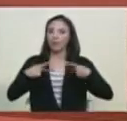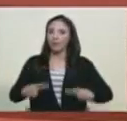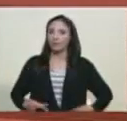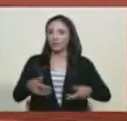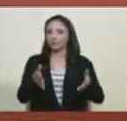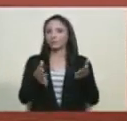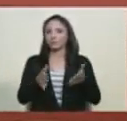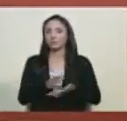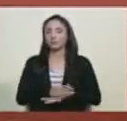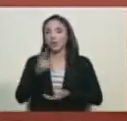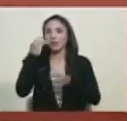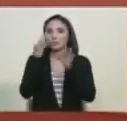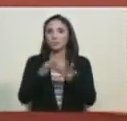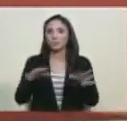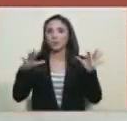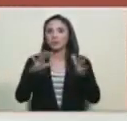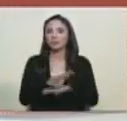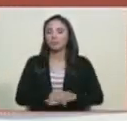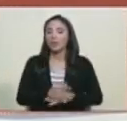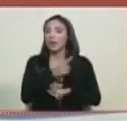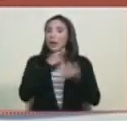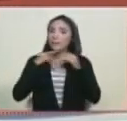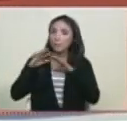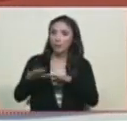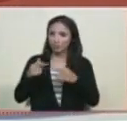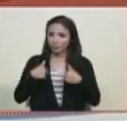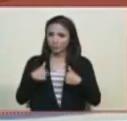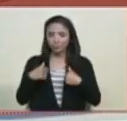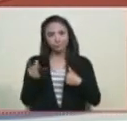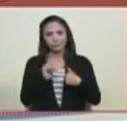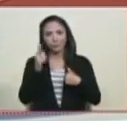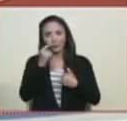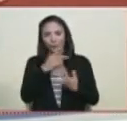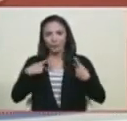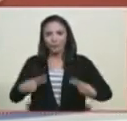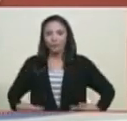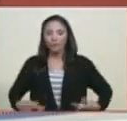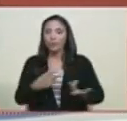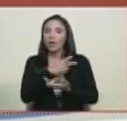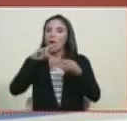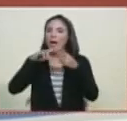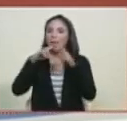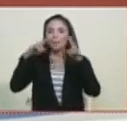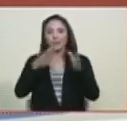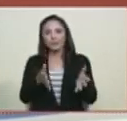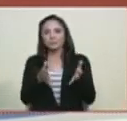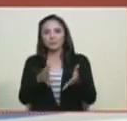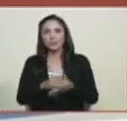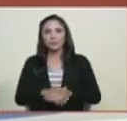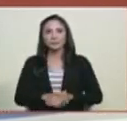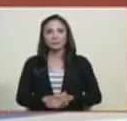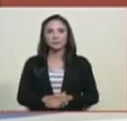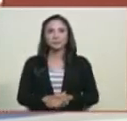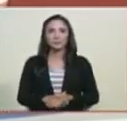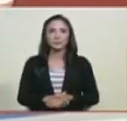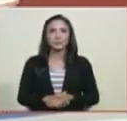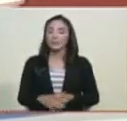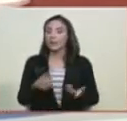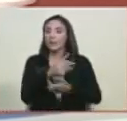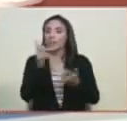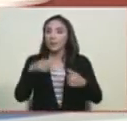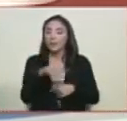manera milagrosa sobre la muerte. Ha triunfado la paz sobre la violencia. Ha triunfado